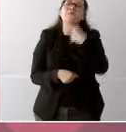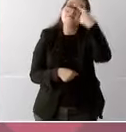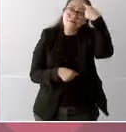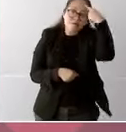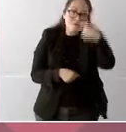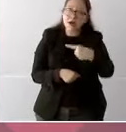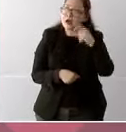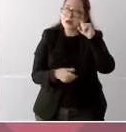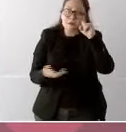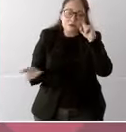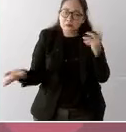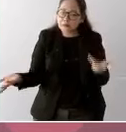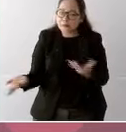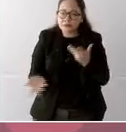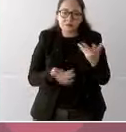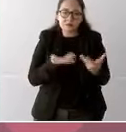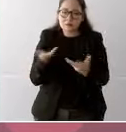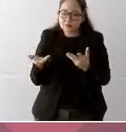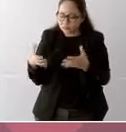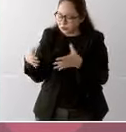para